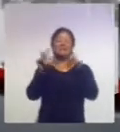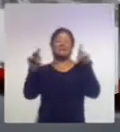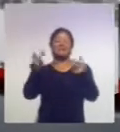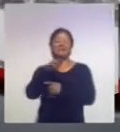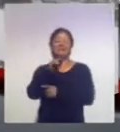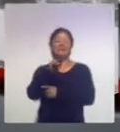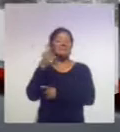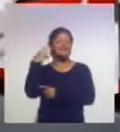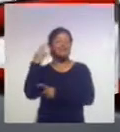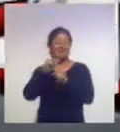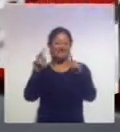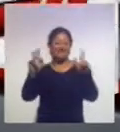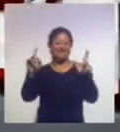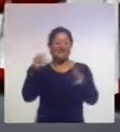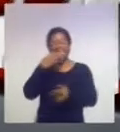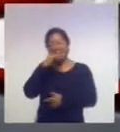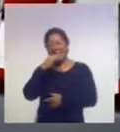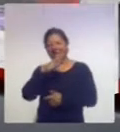Radio Tlaxcala.